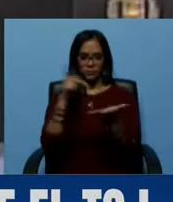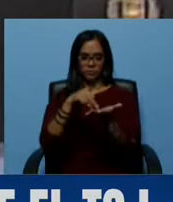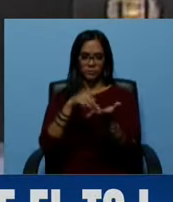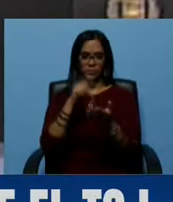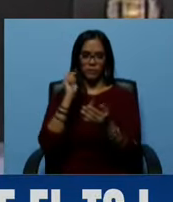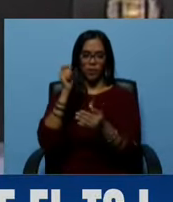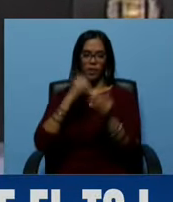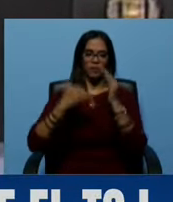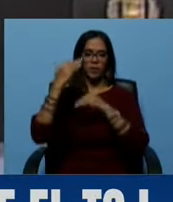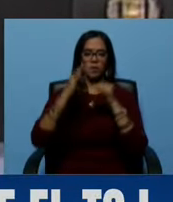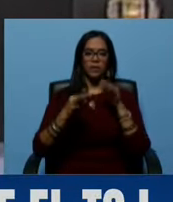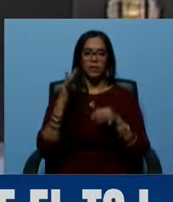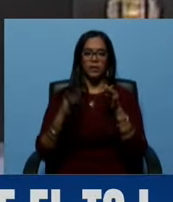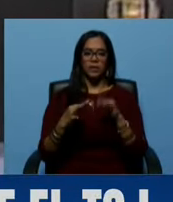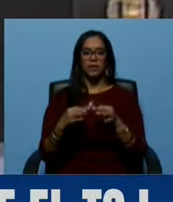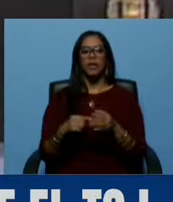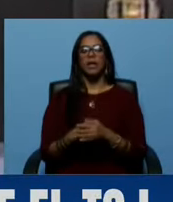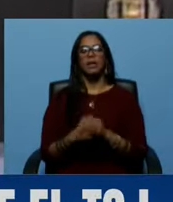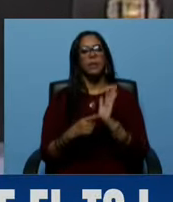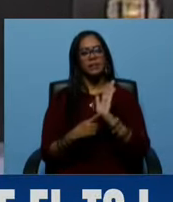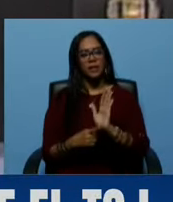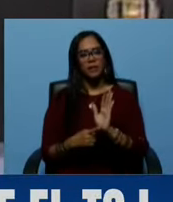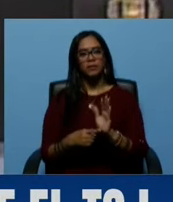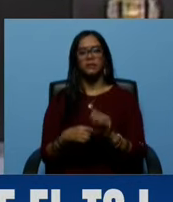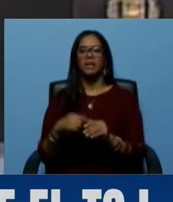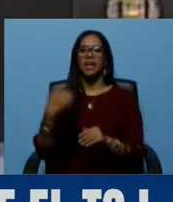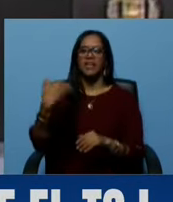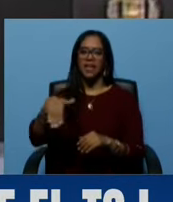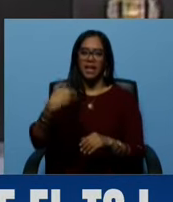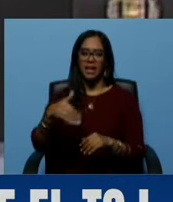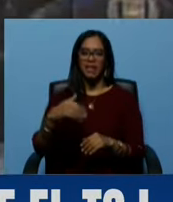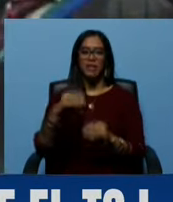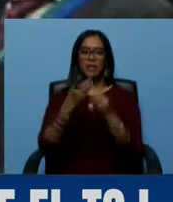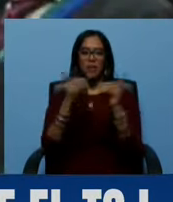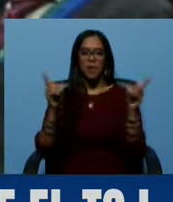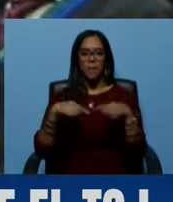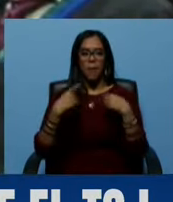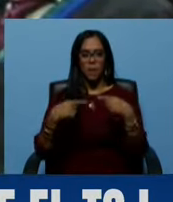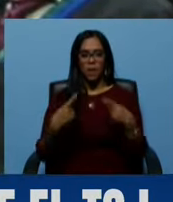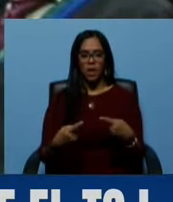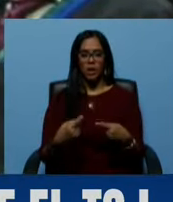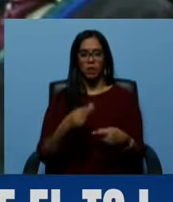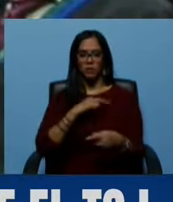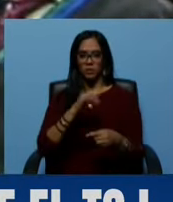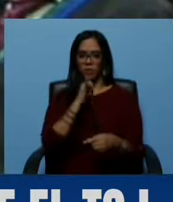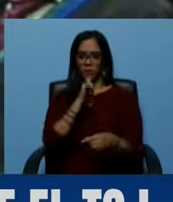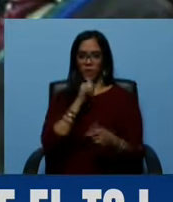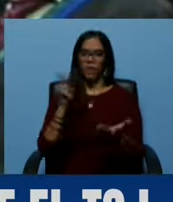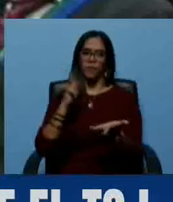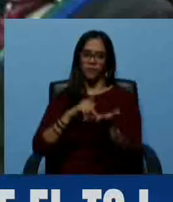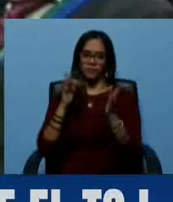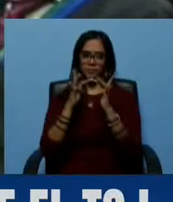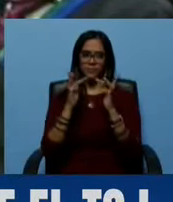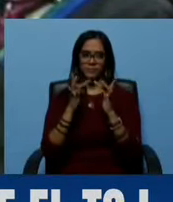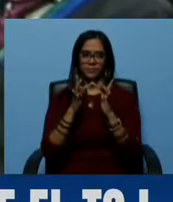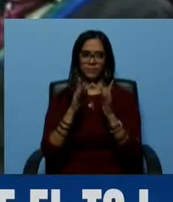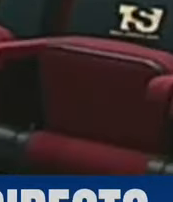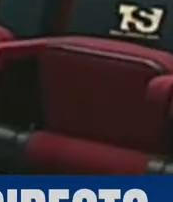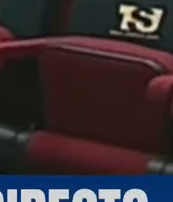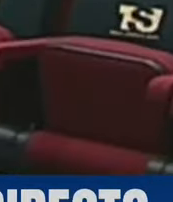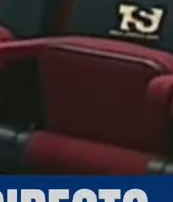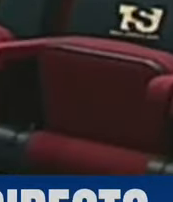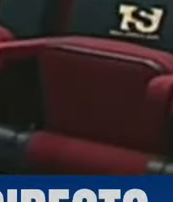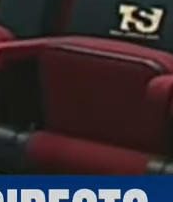Tribunal Supremo de Justicia de José Contreras en representación de Derecha Democrática Popular. Nosotros con esta información vamos a retornar nuevamente el contacto a los estudios.